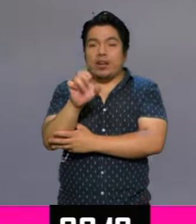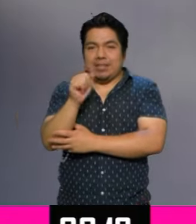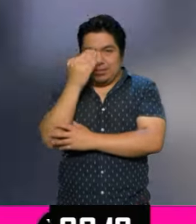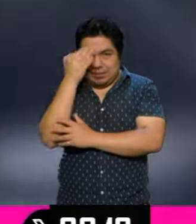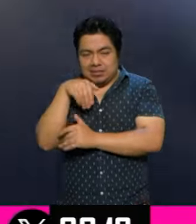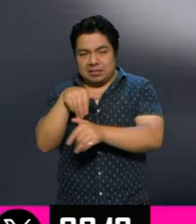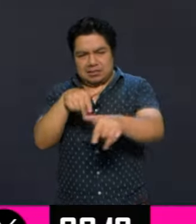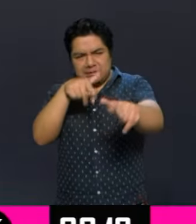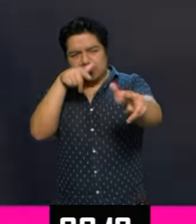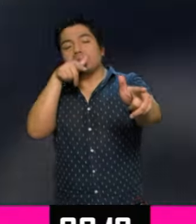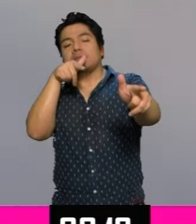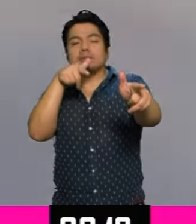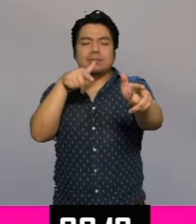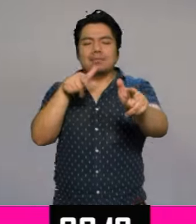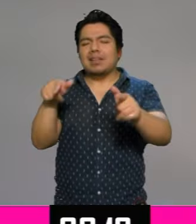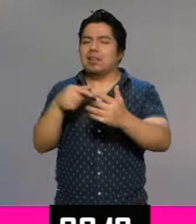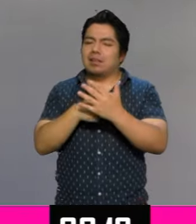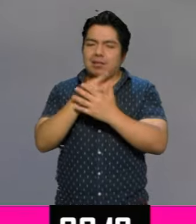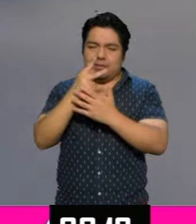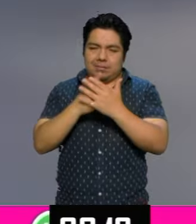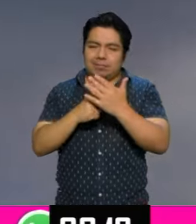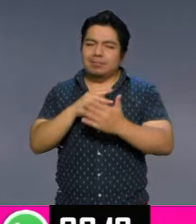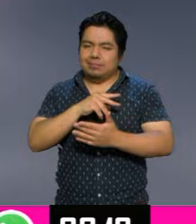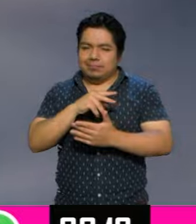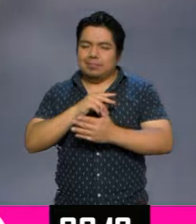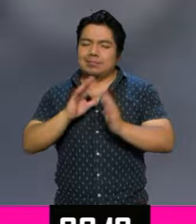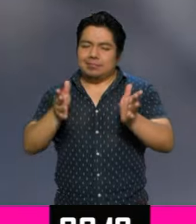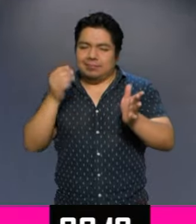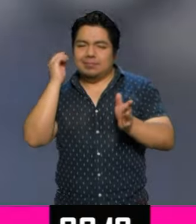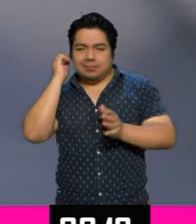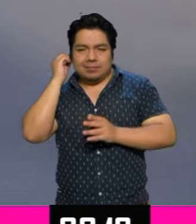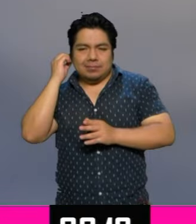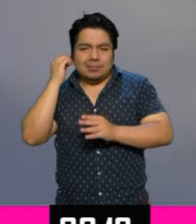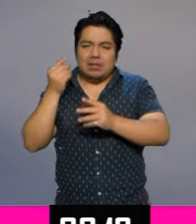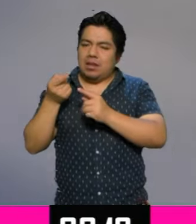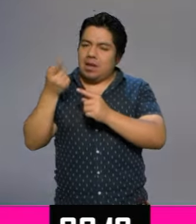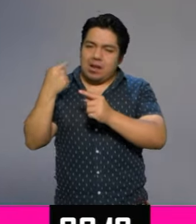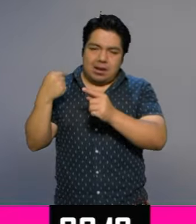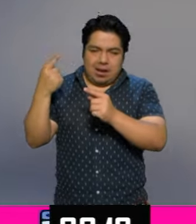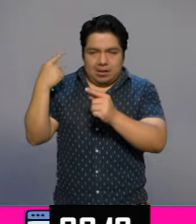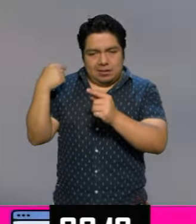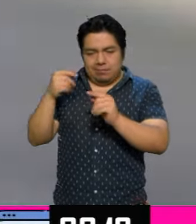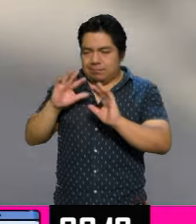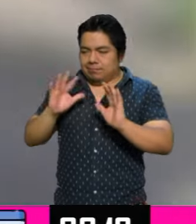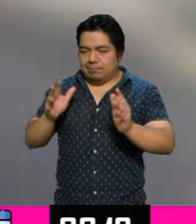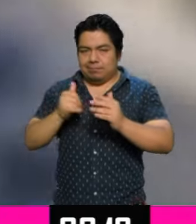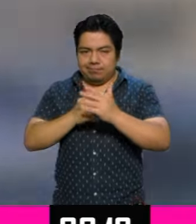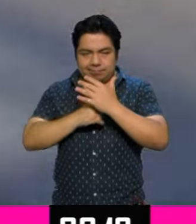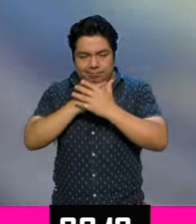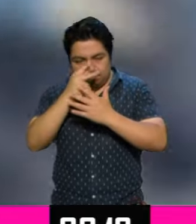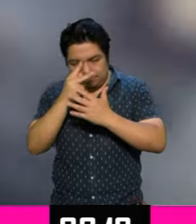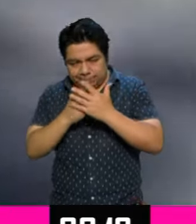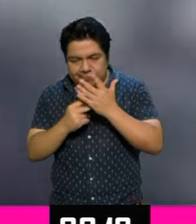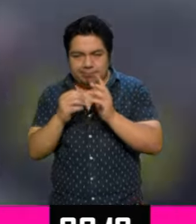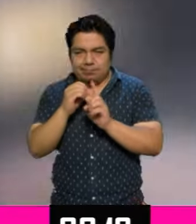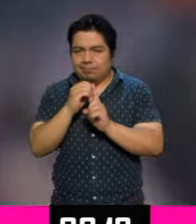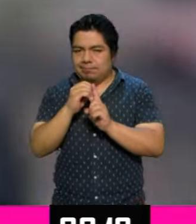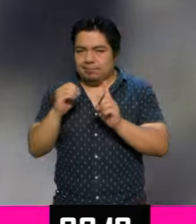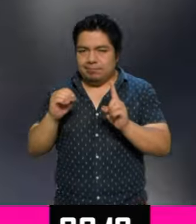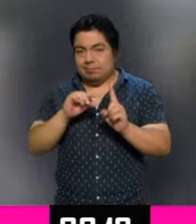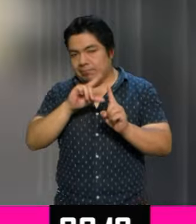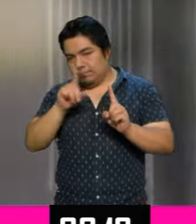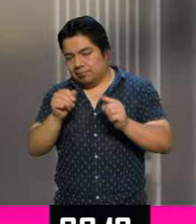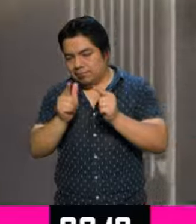francotiradores. La acción fue planificada. Sí. Todo esto fue planificado con antelación. Luego un grupo